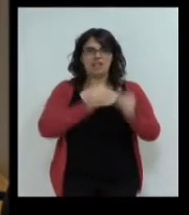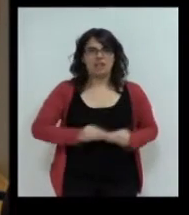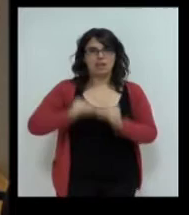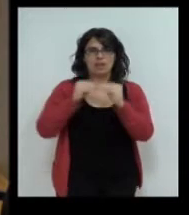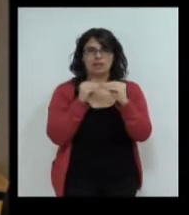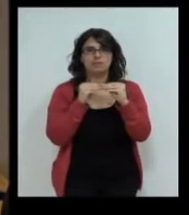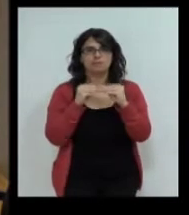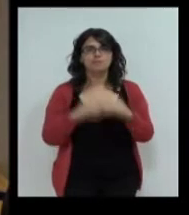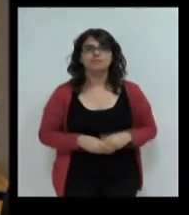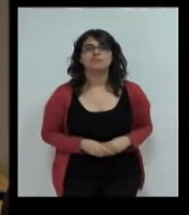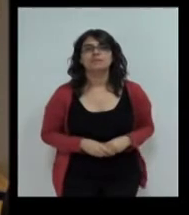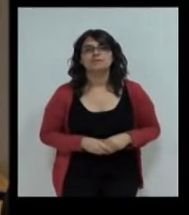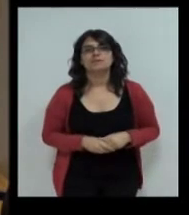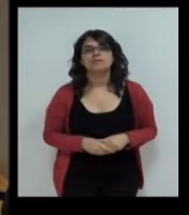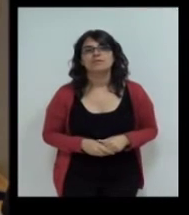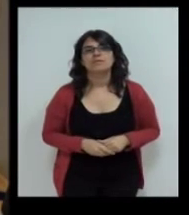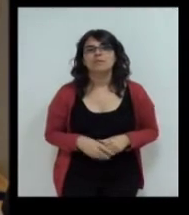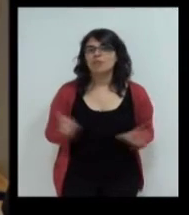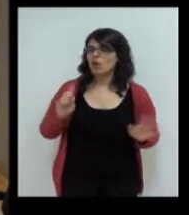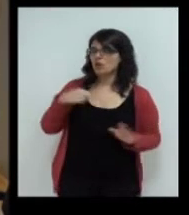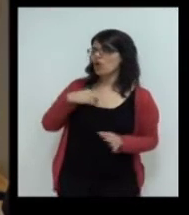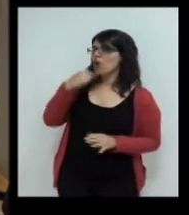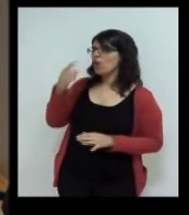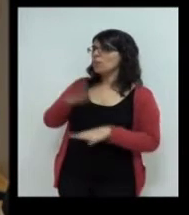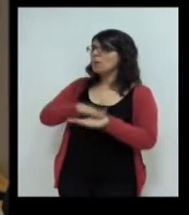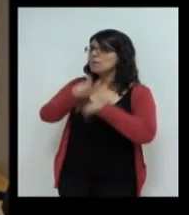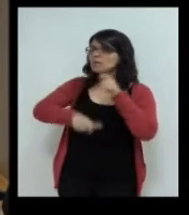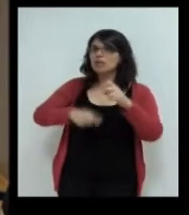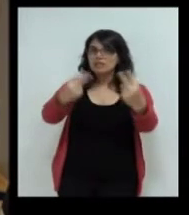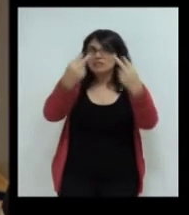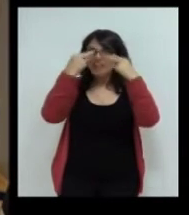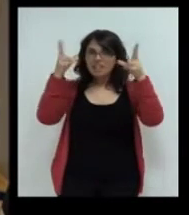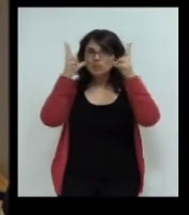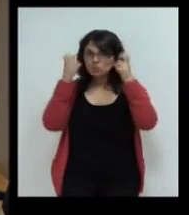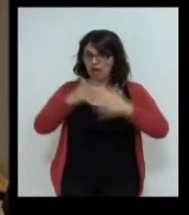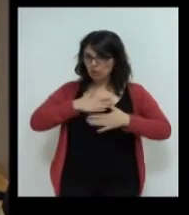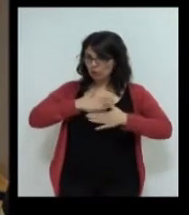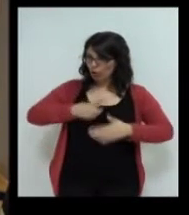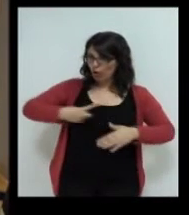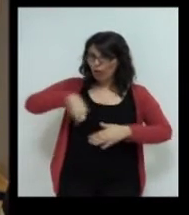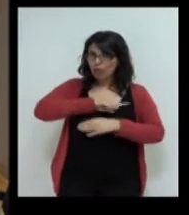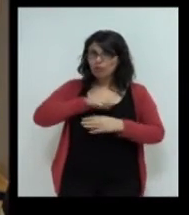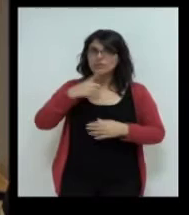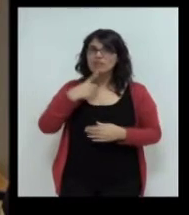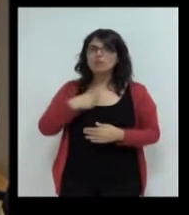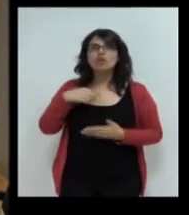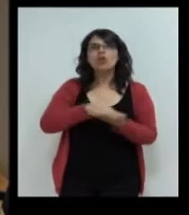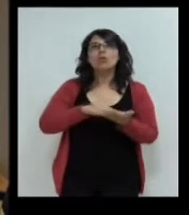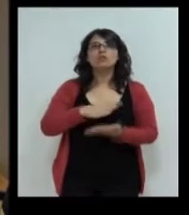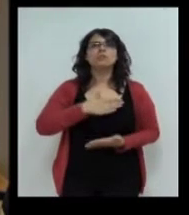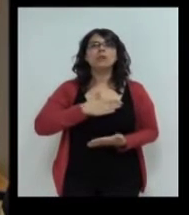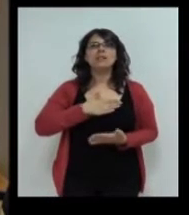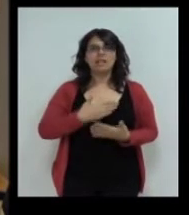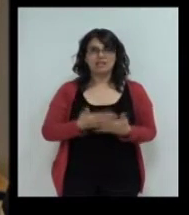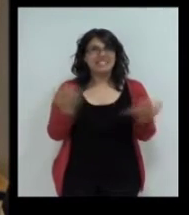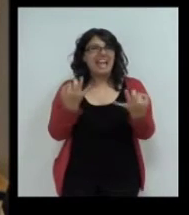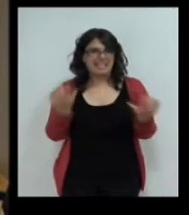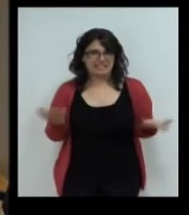facto. Y no, pero Dionisio, lo digo para las personas que nos están viendo y escuchando. Cuando hablamos de soluciones propietarias, para